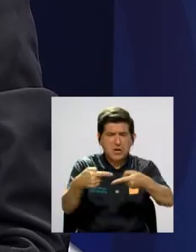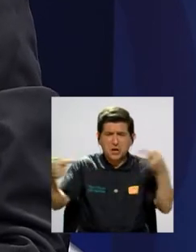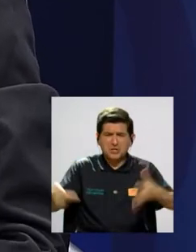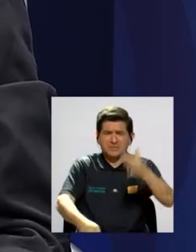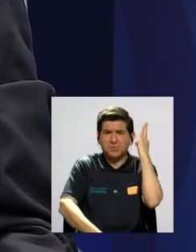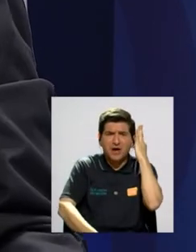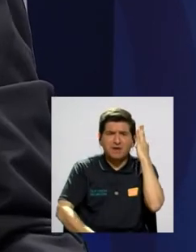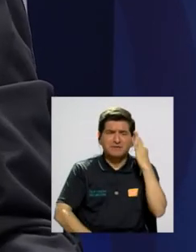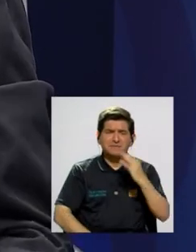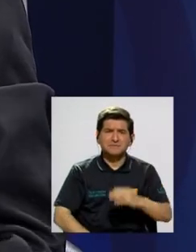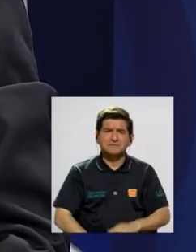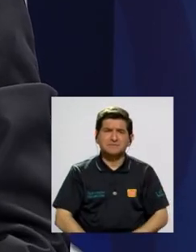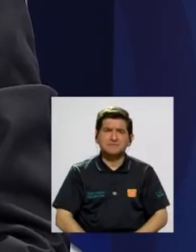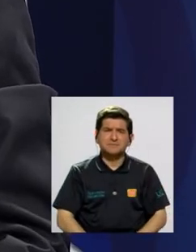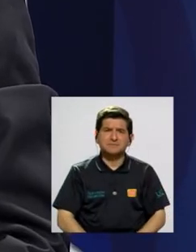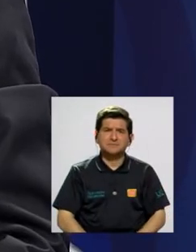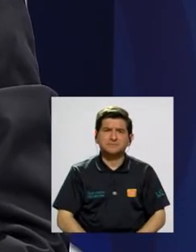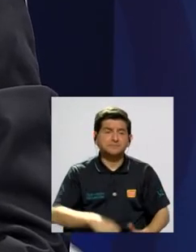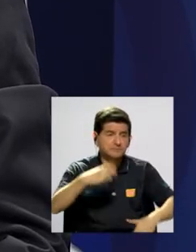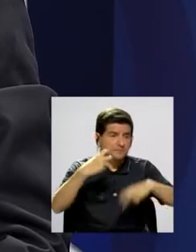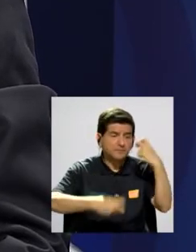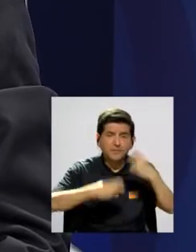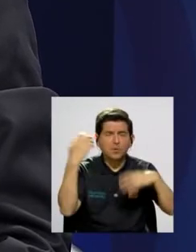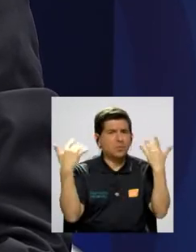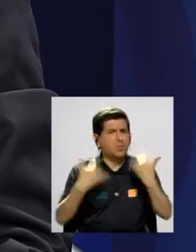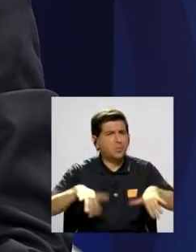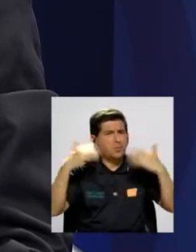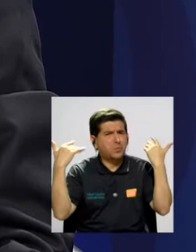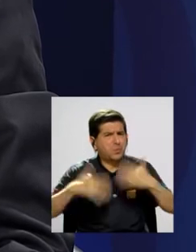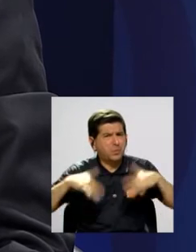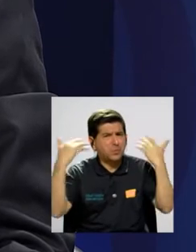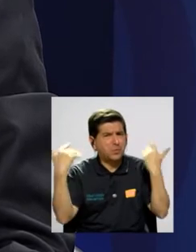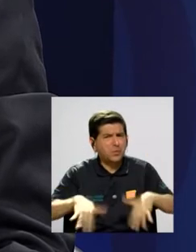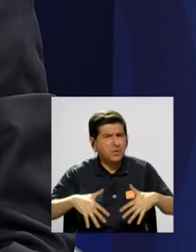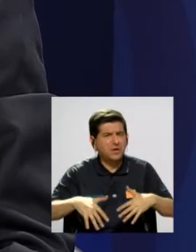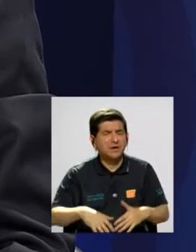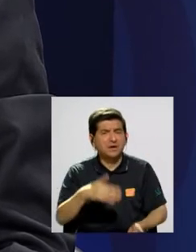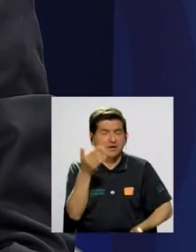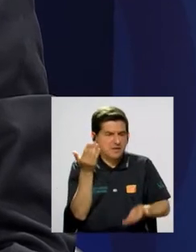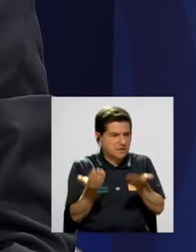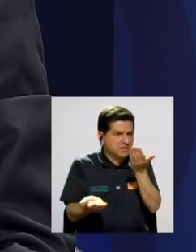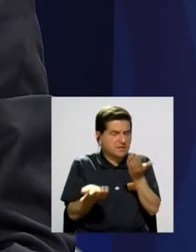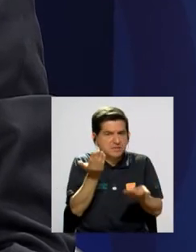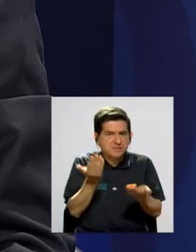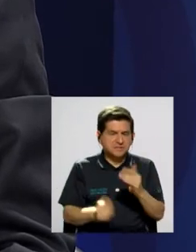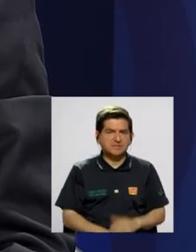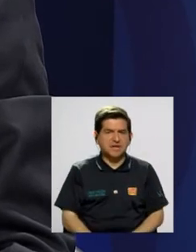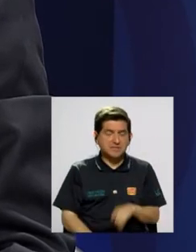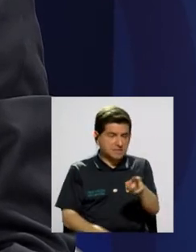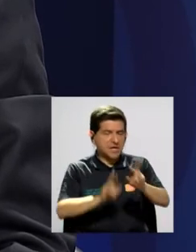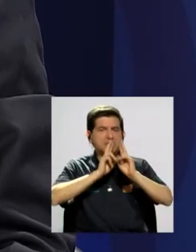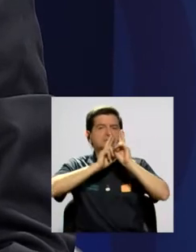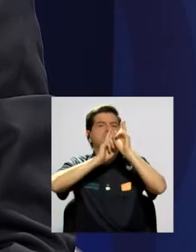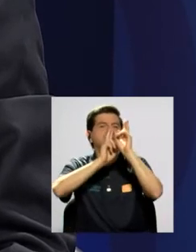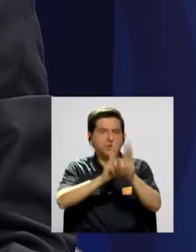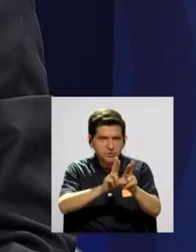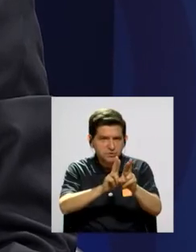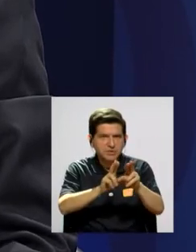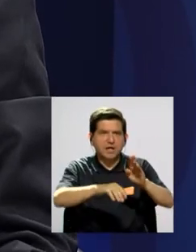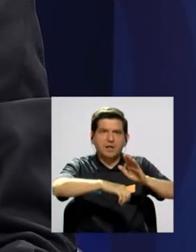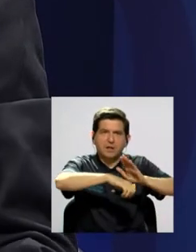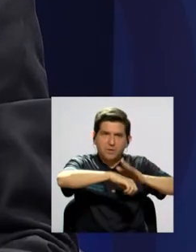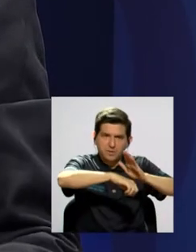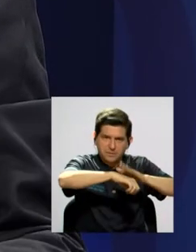mujeres, ¿sí? Problemas gravísimos que tal vez este resultado nos